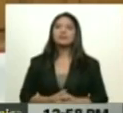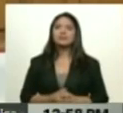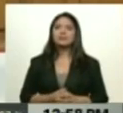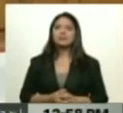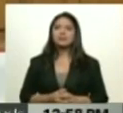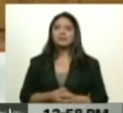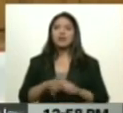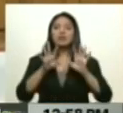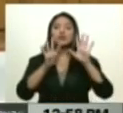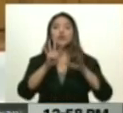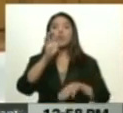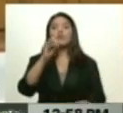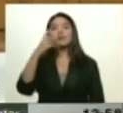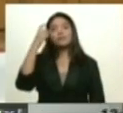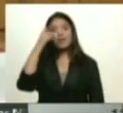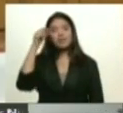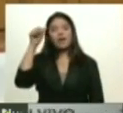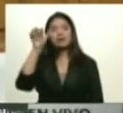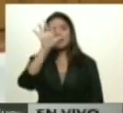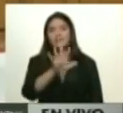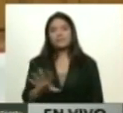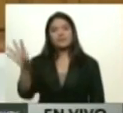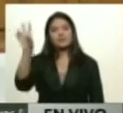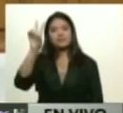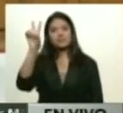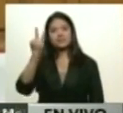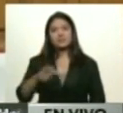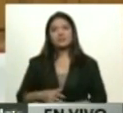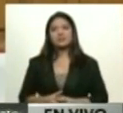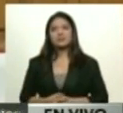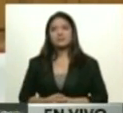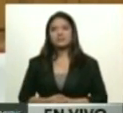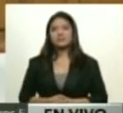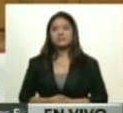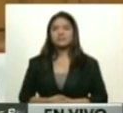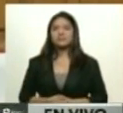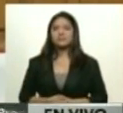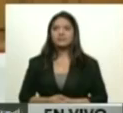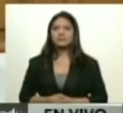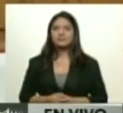de 90 días en la República Bolivariana de Venezuela.